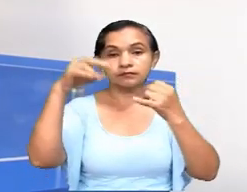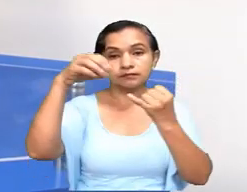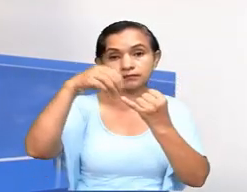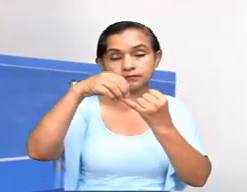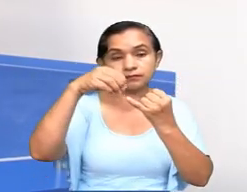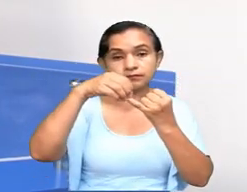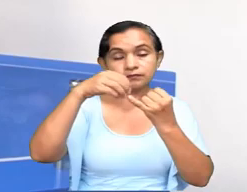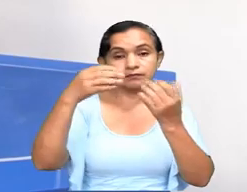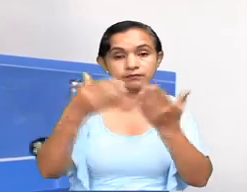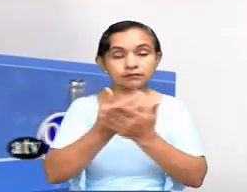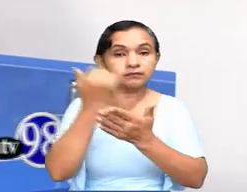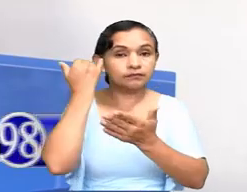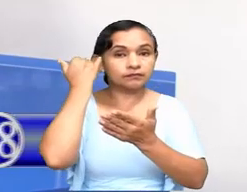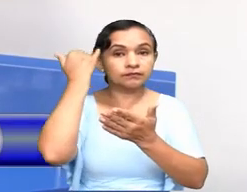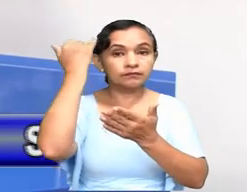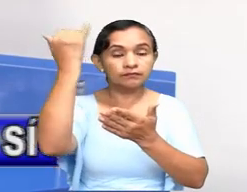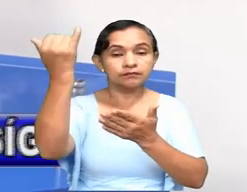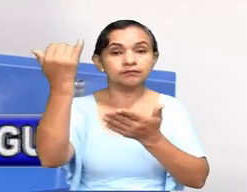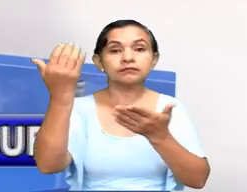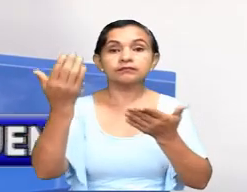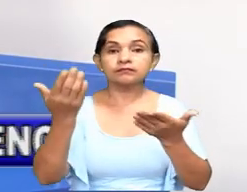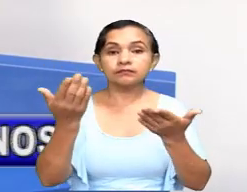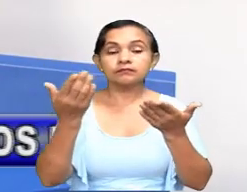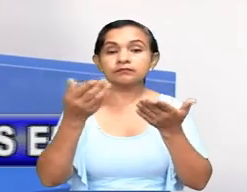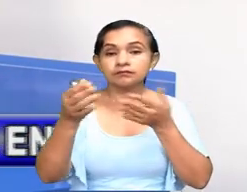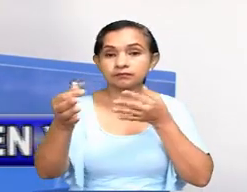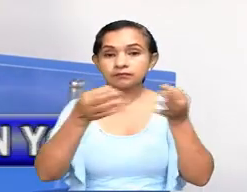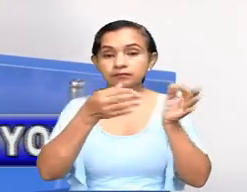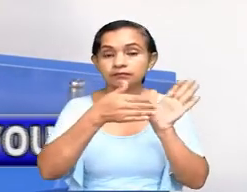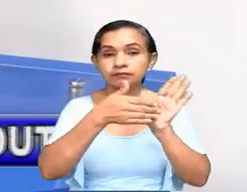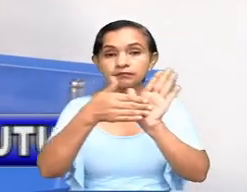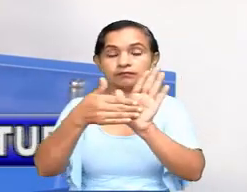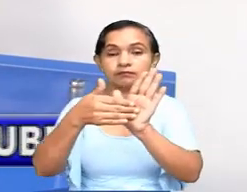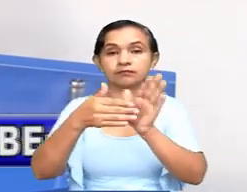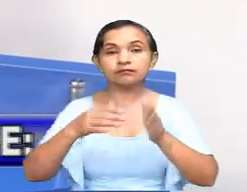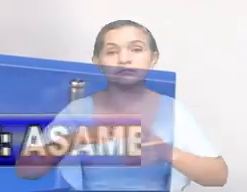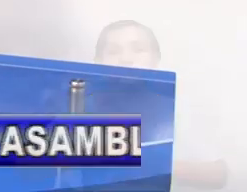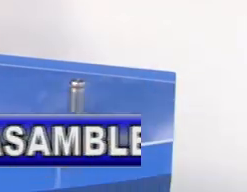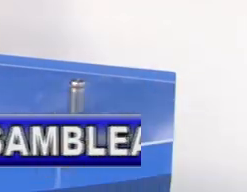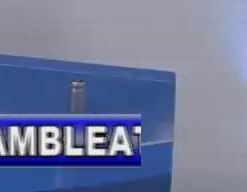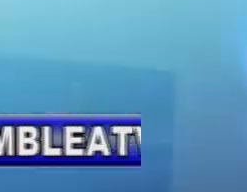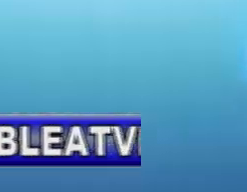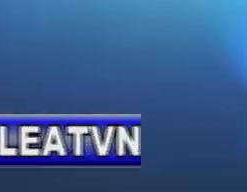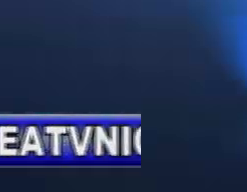en la innovación y emprendimiento. Los detalles se los presentamos a continuación.